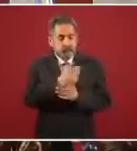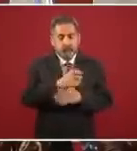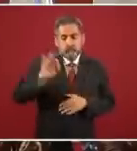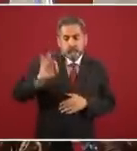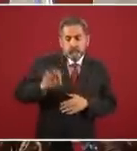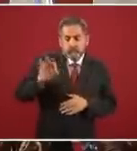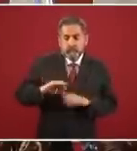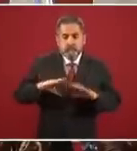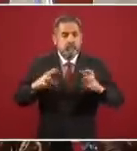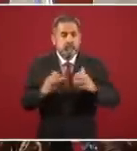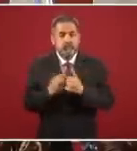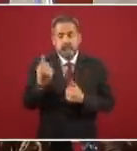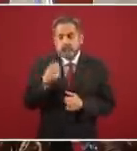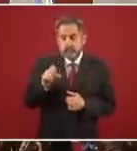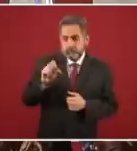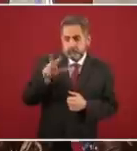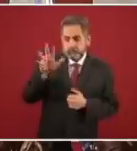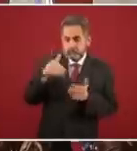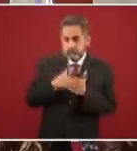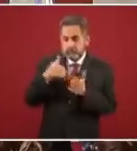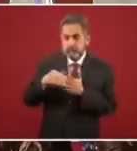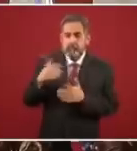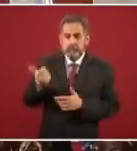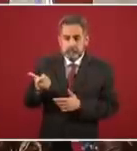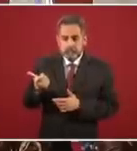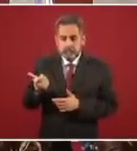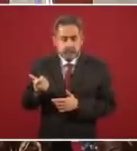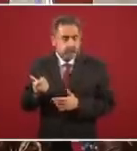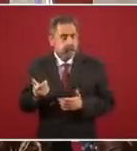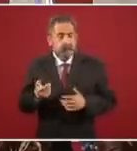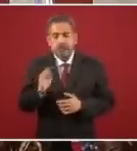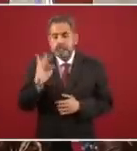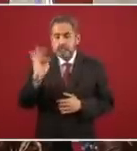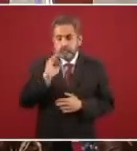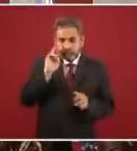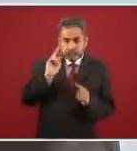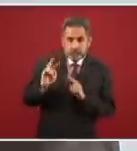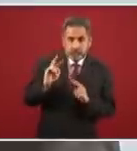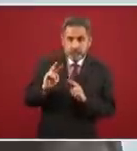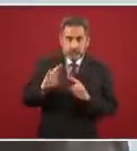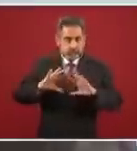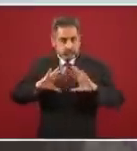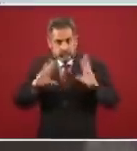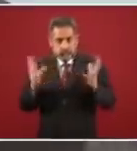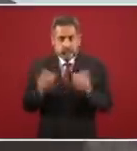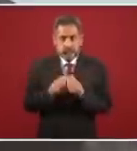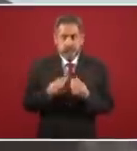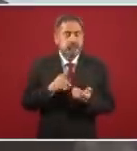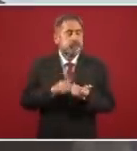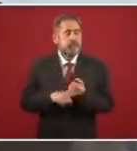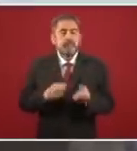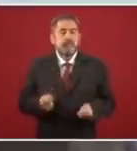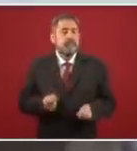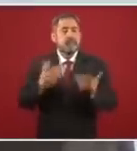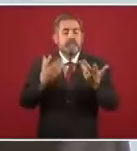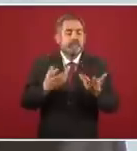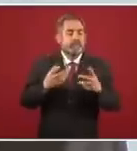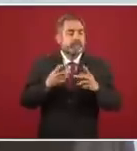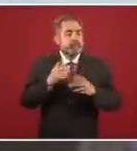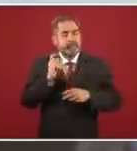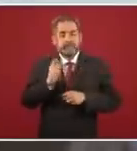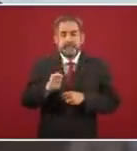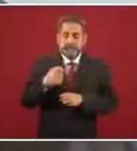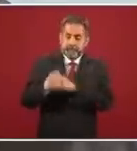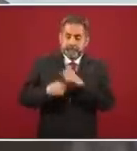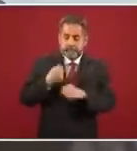de 165 millones de pesos. Si vemos ya en números totales y vemos los números al cierre